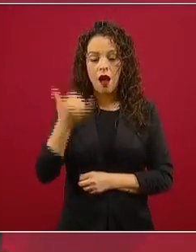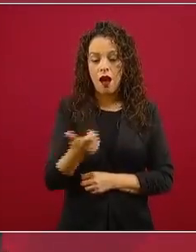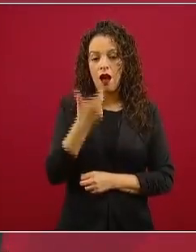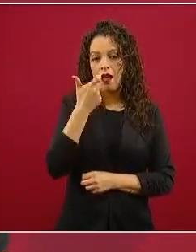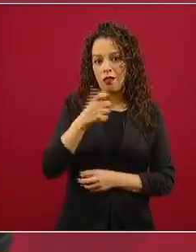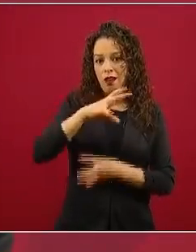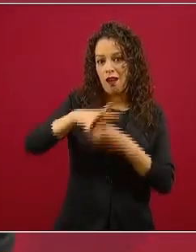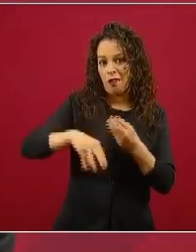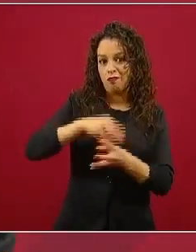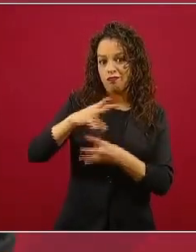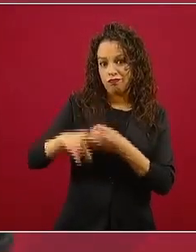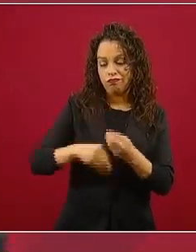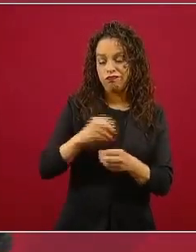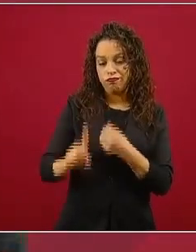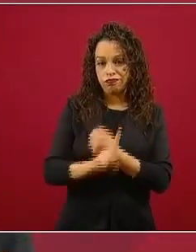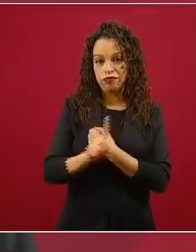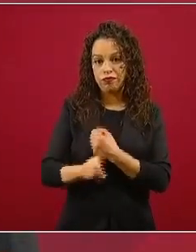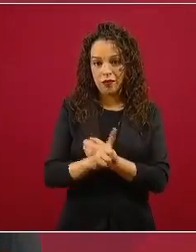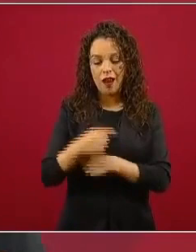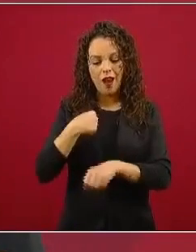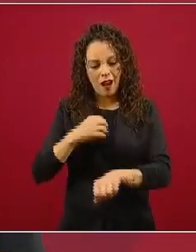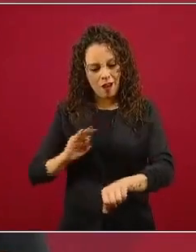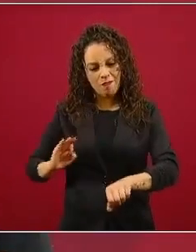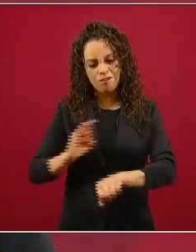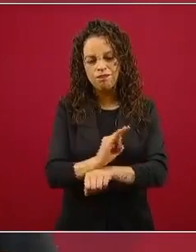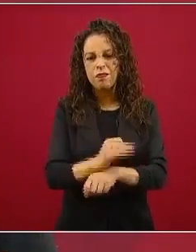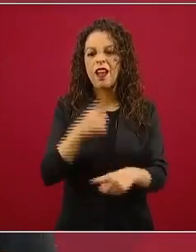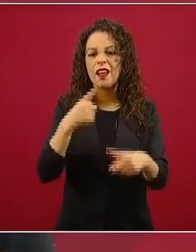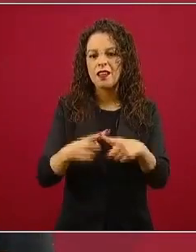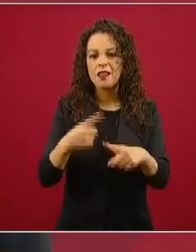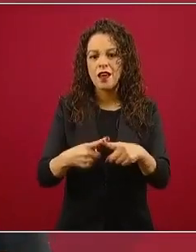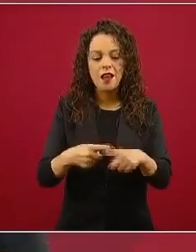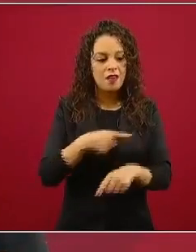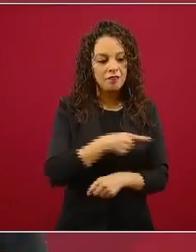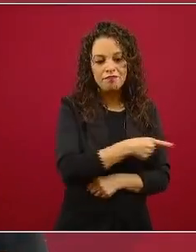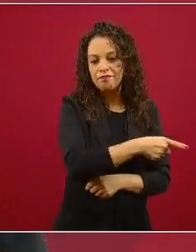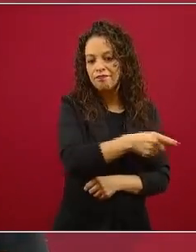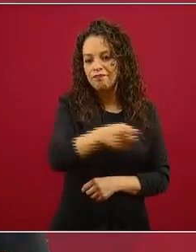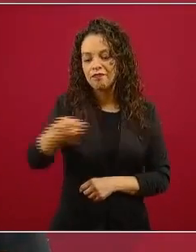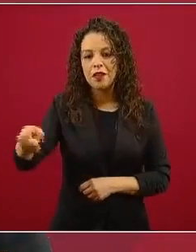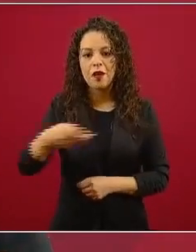pobre, a los más débiles.